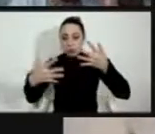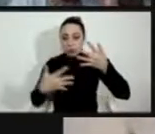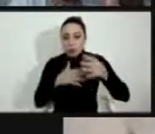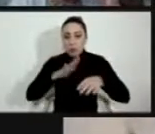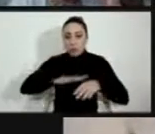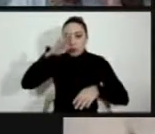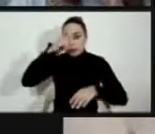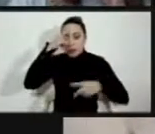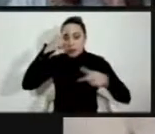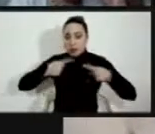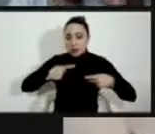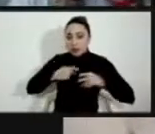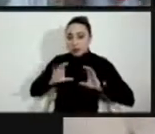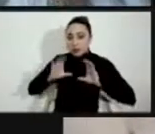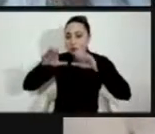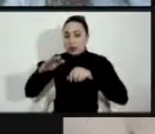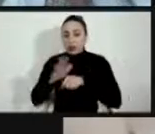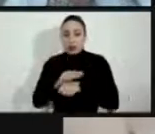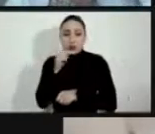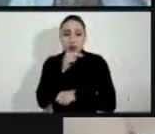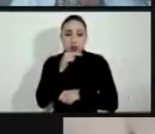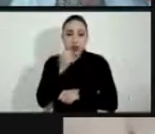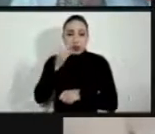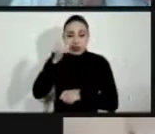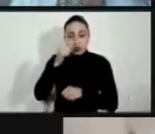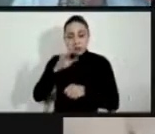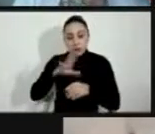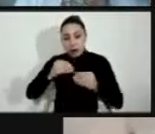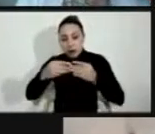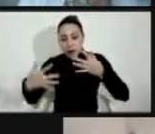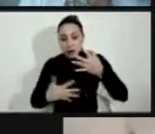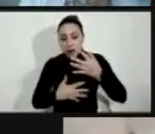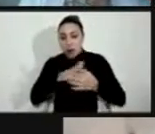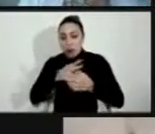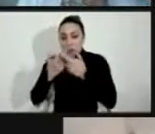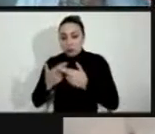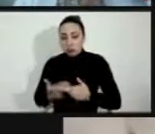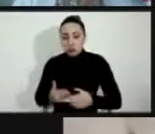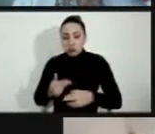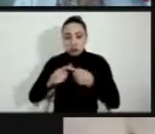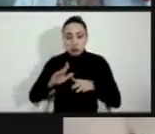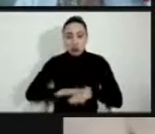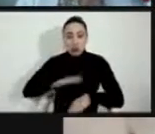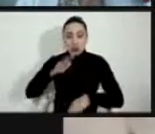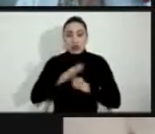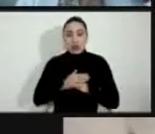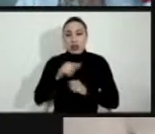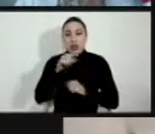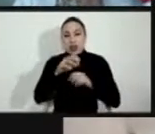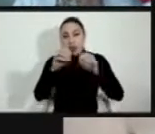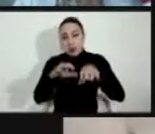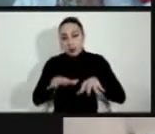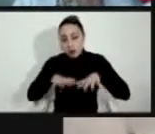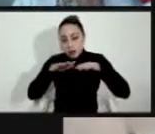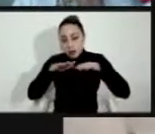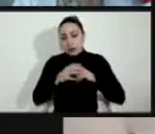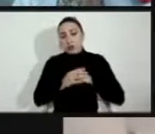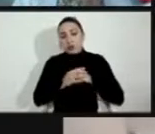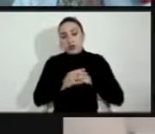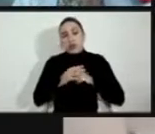Afortunadamente, el Pleno del Congreso de la Ciudad y los diversos grupos parlamentarios tuvieron a